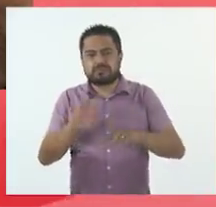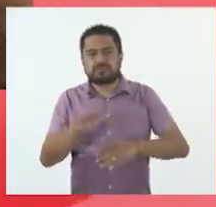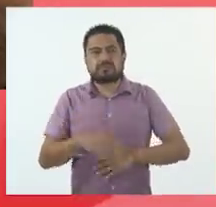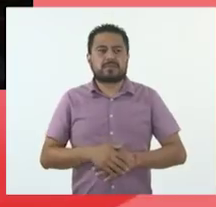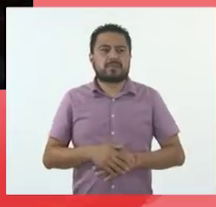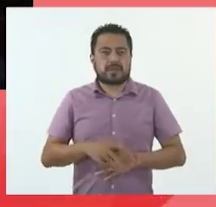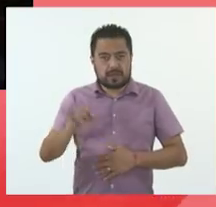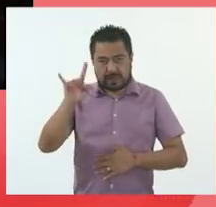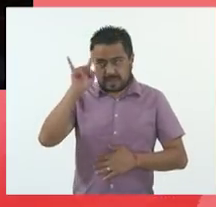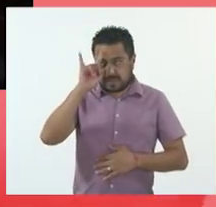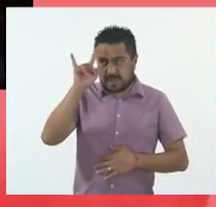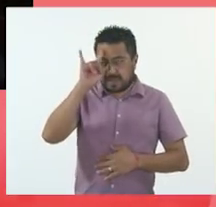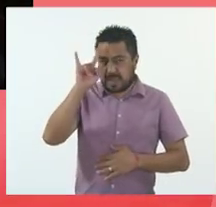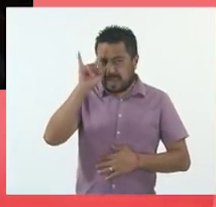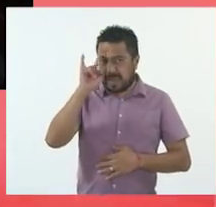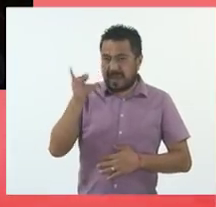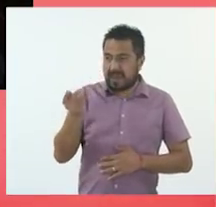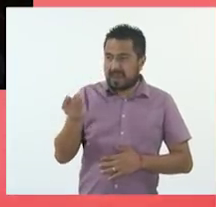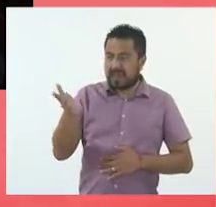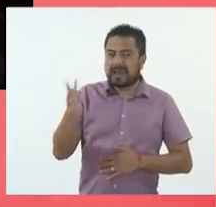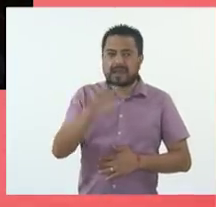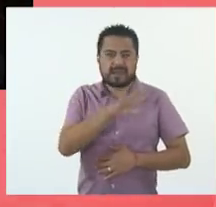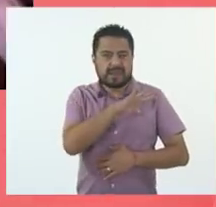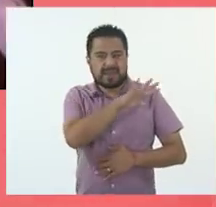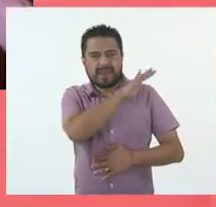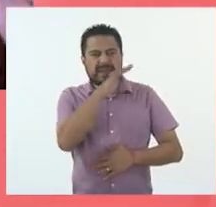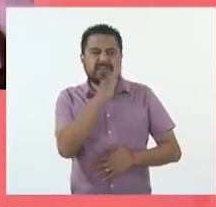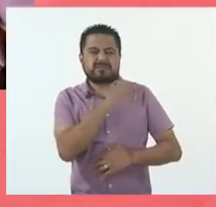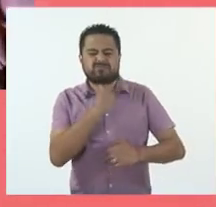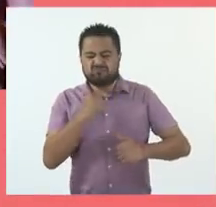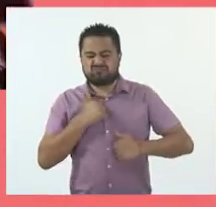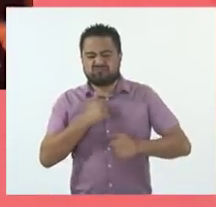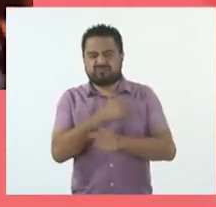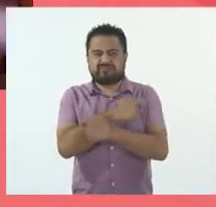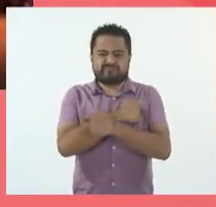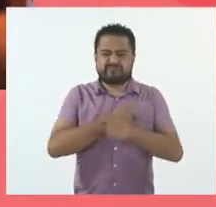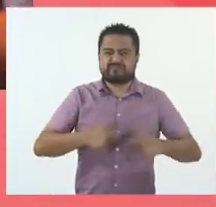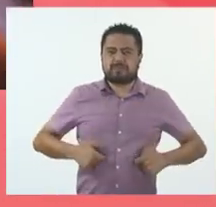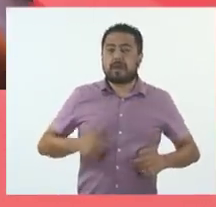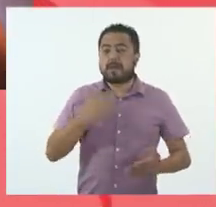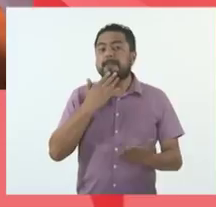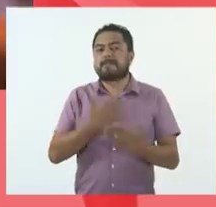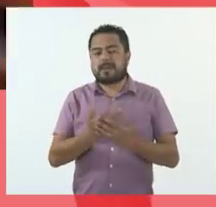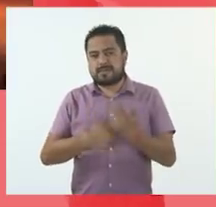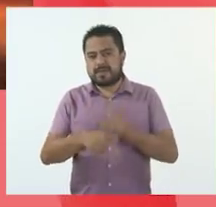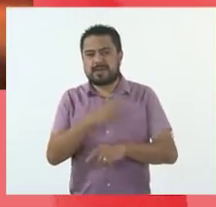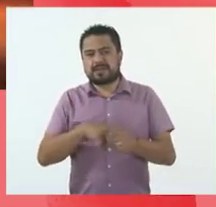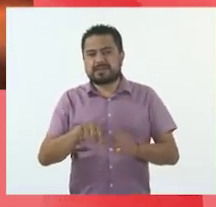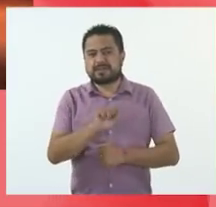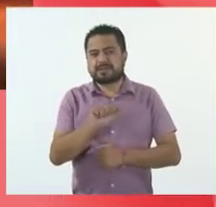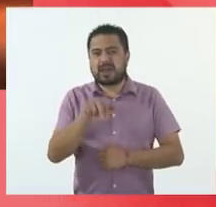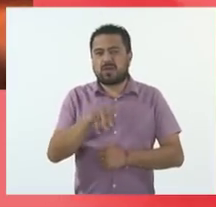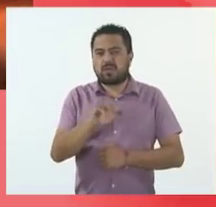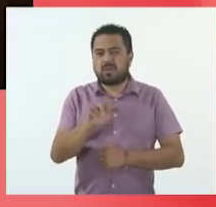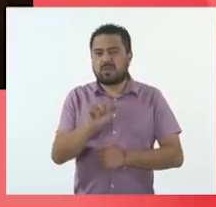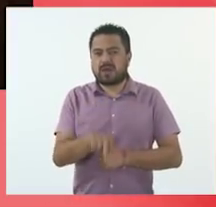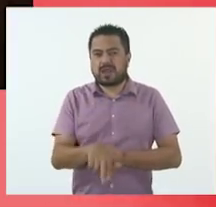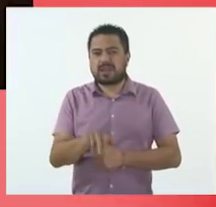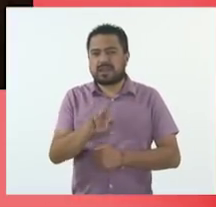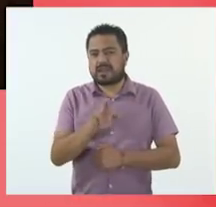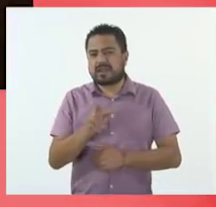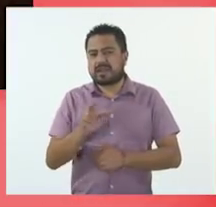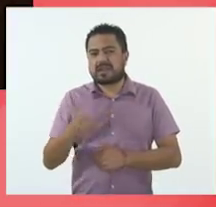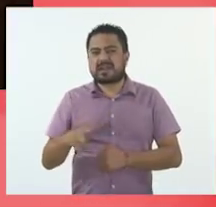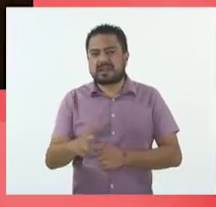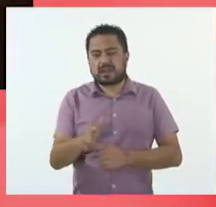El diablo y un general. Así es, general. Bienvenido a San Juan del Río. Ya conoció usted al señor Diablo, Así